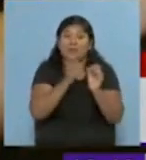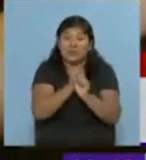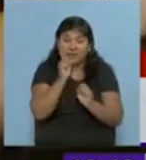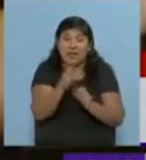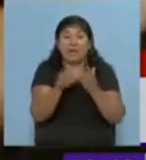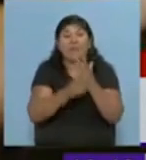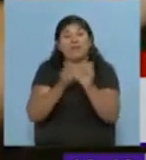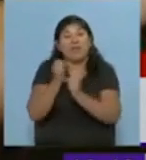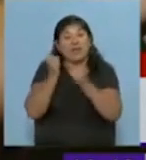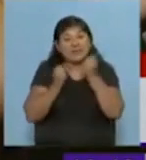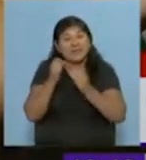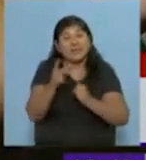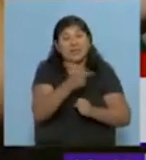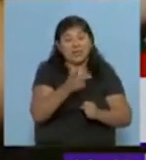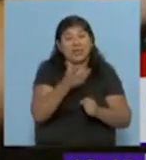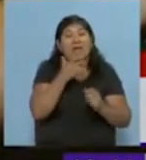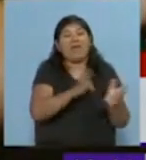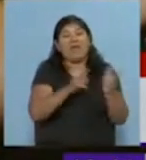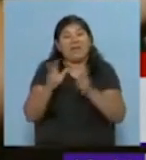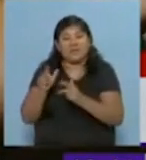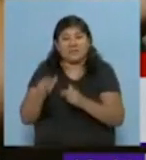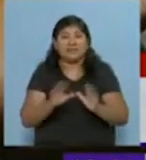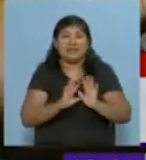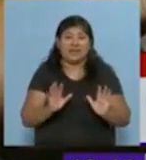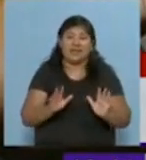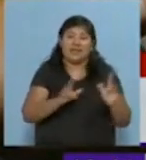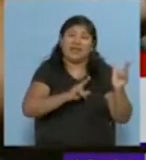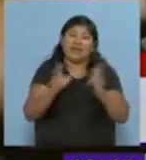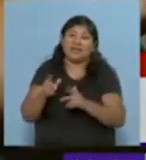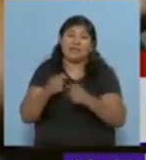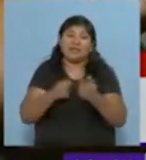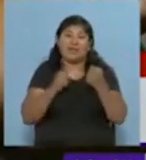ministro de Hacienda, se le ofreció esta mañana